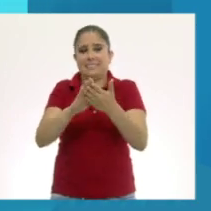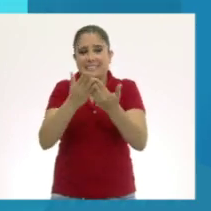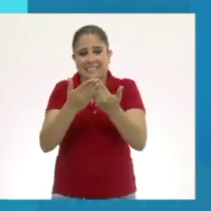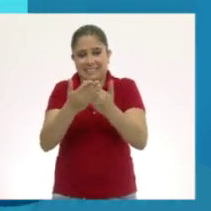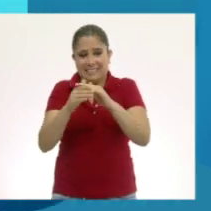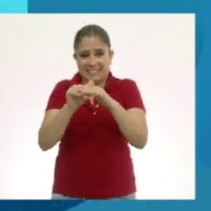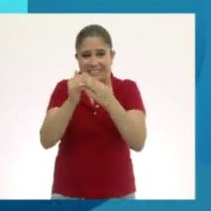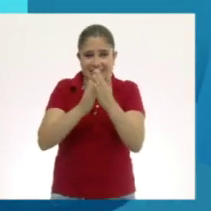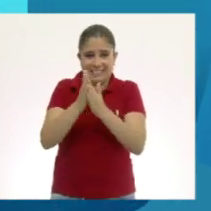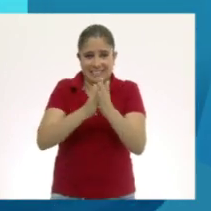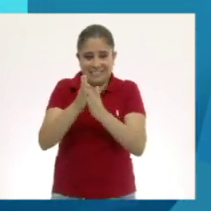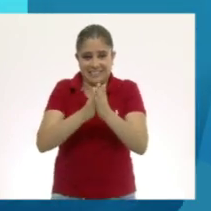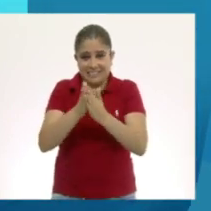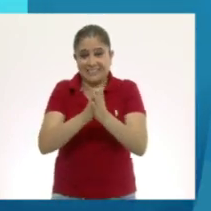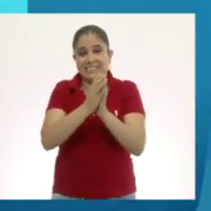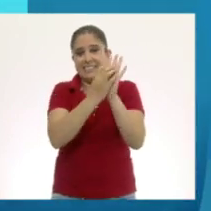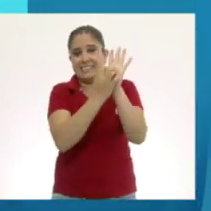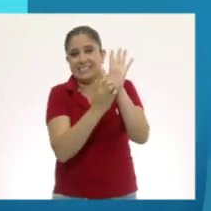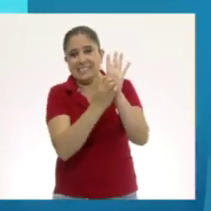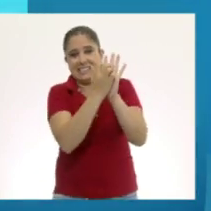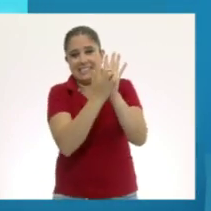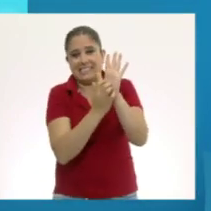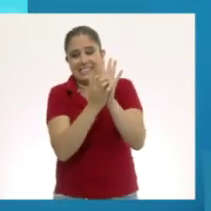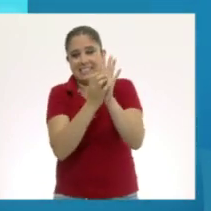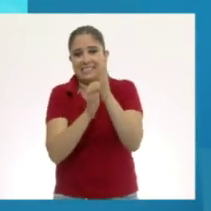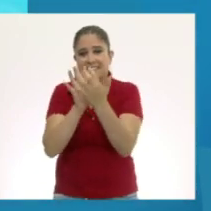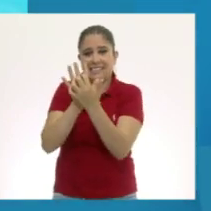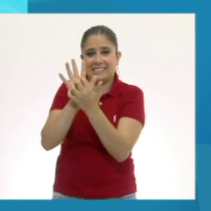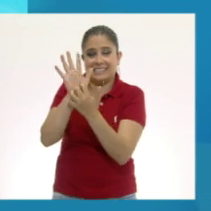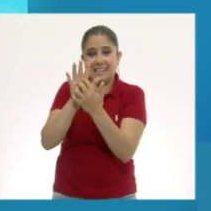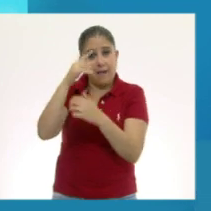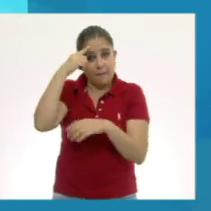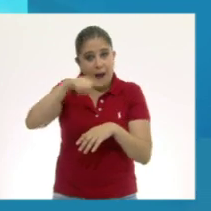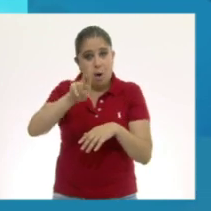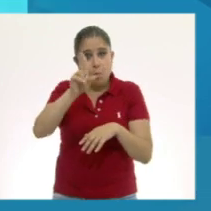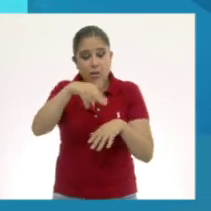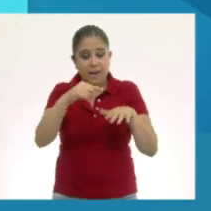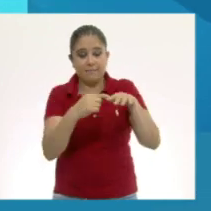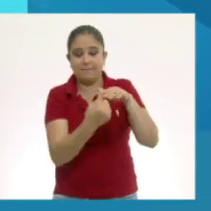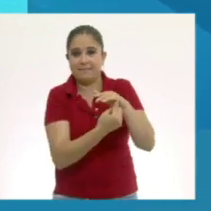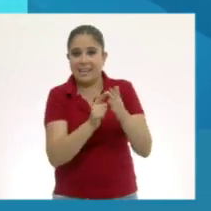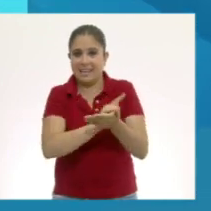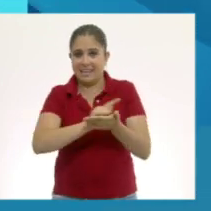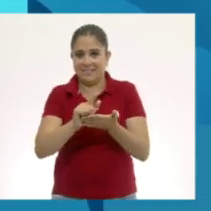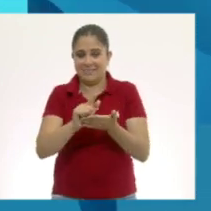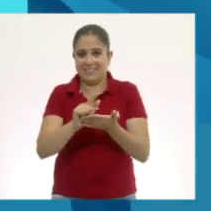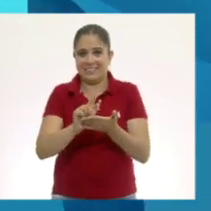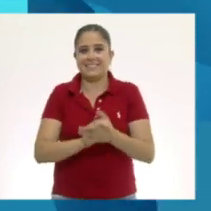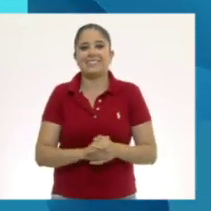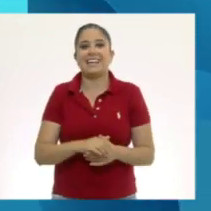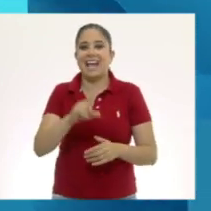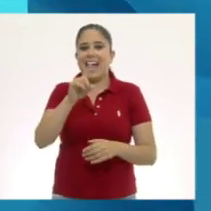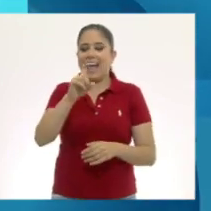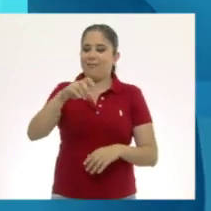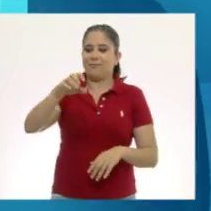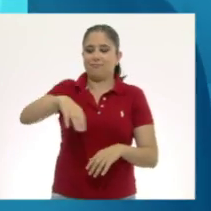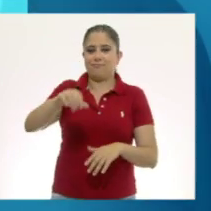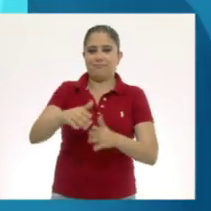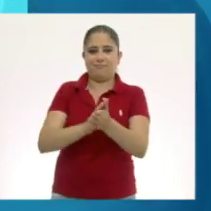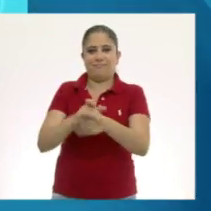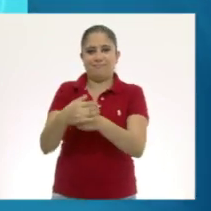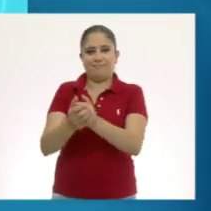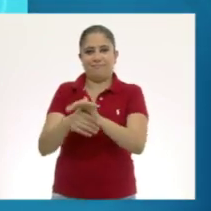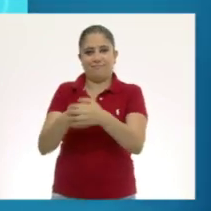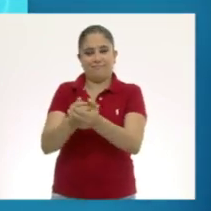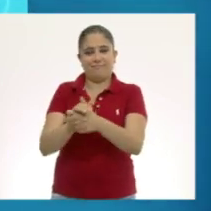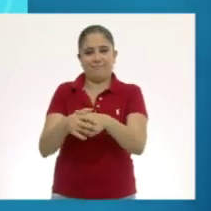dedos. Ahora haz como que rasguñas la palma de tus manos para lavar tus uñas. Enjuaga tus manos con